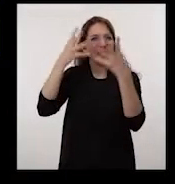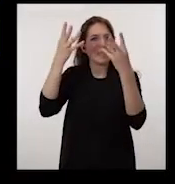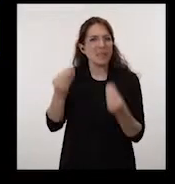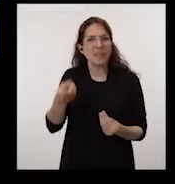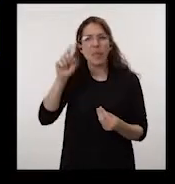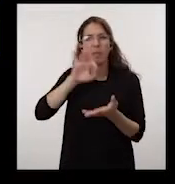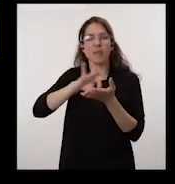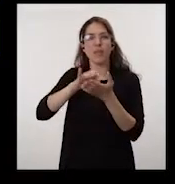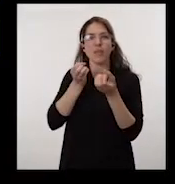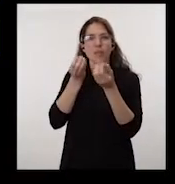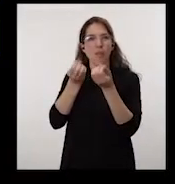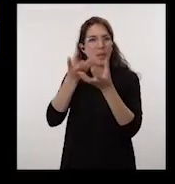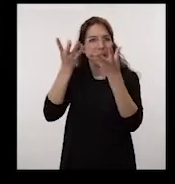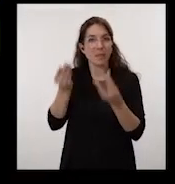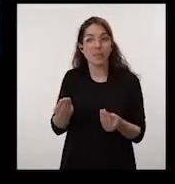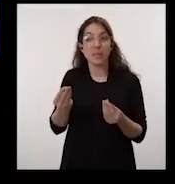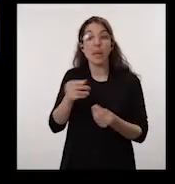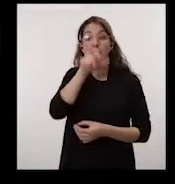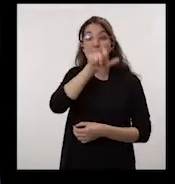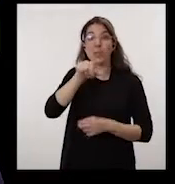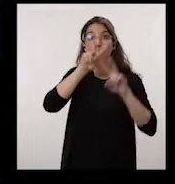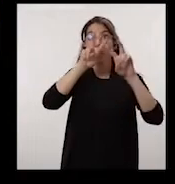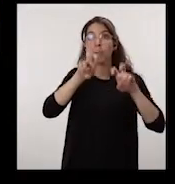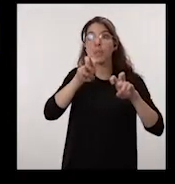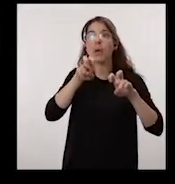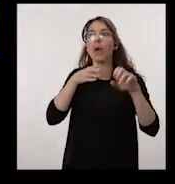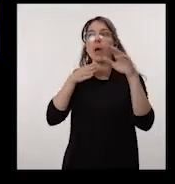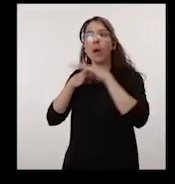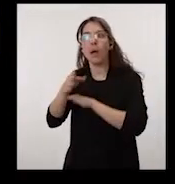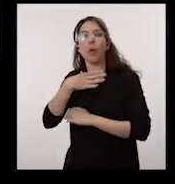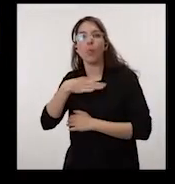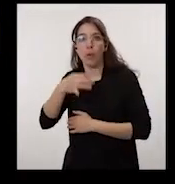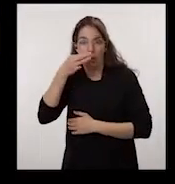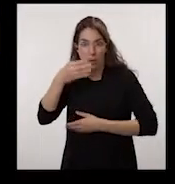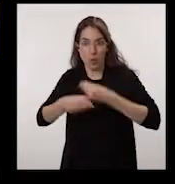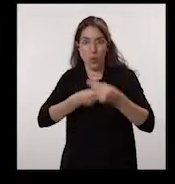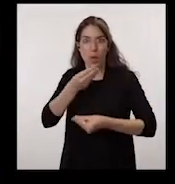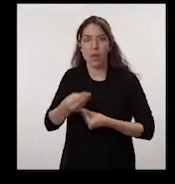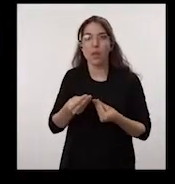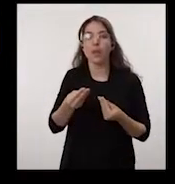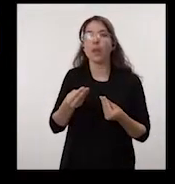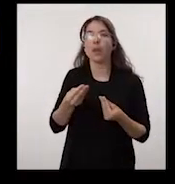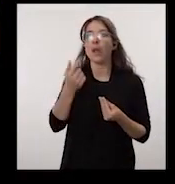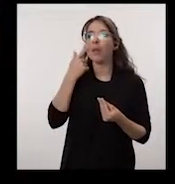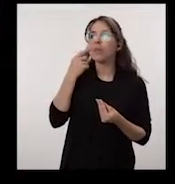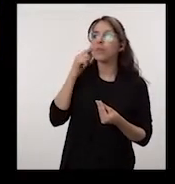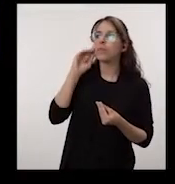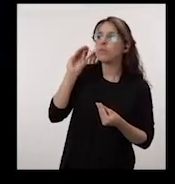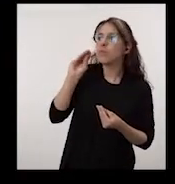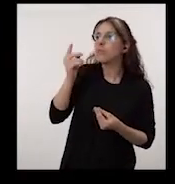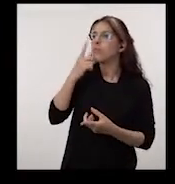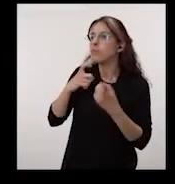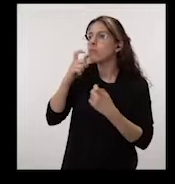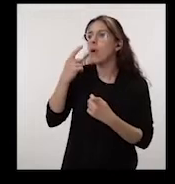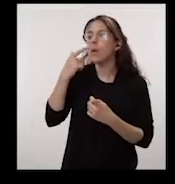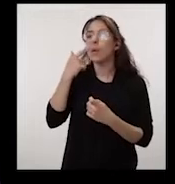y servicios de información y a la que los investigadores también pueden acudir y de hecho acuden para tener